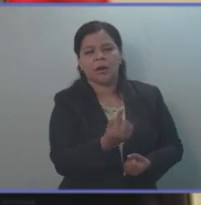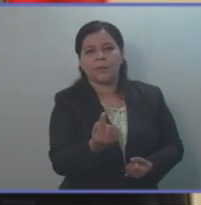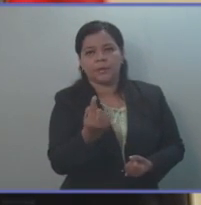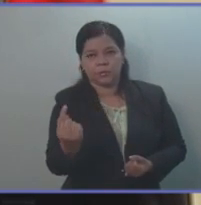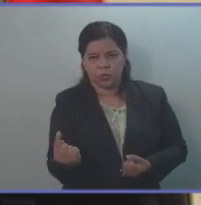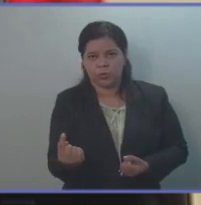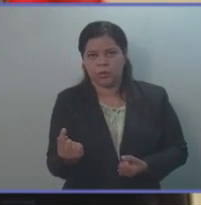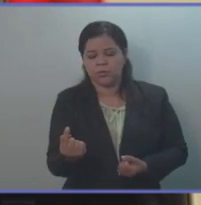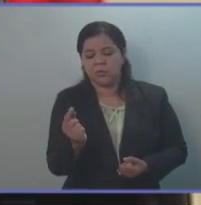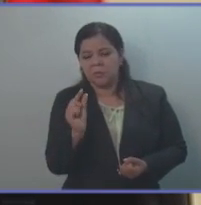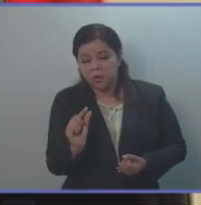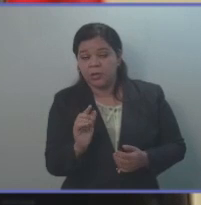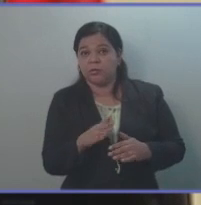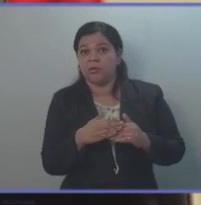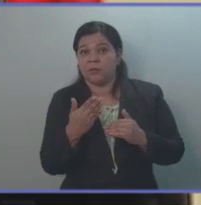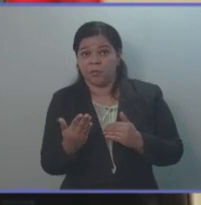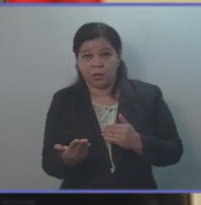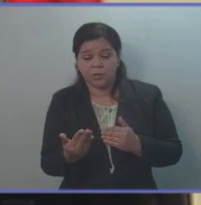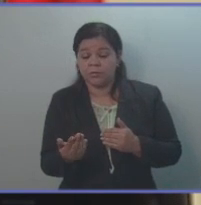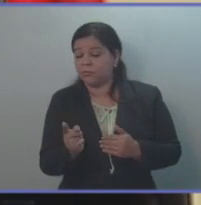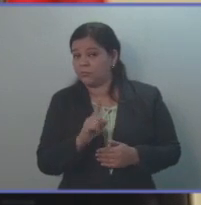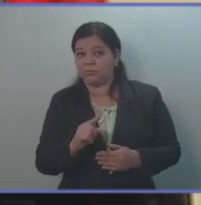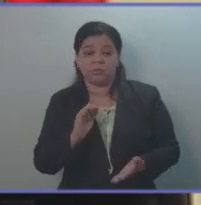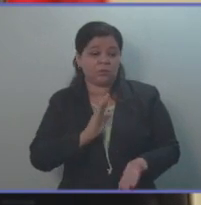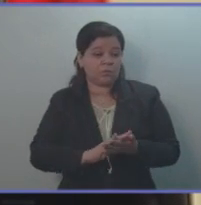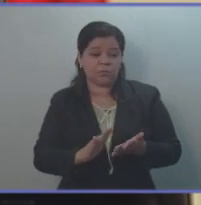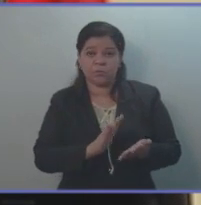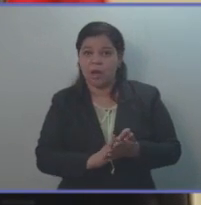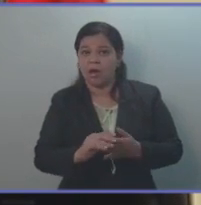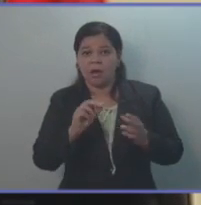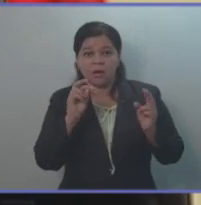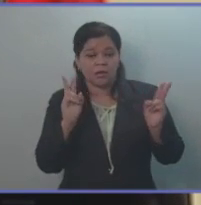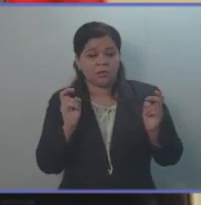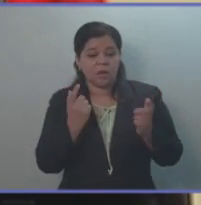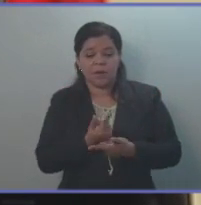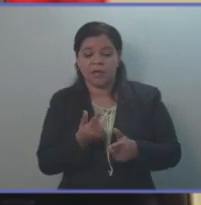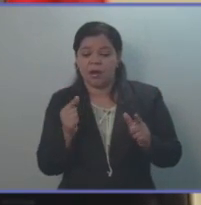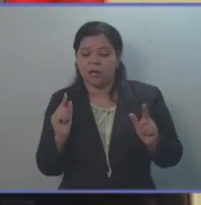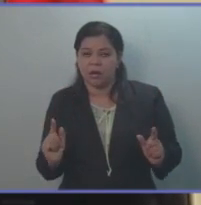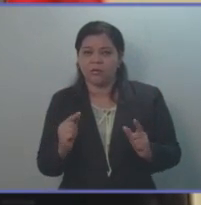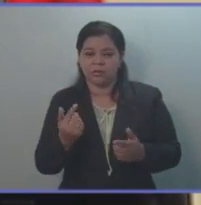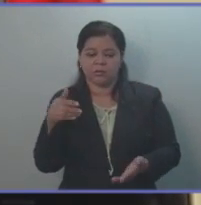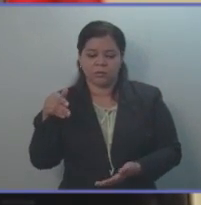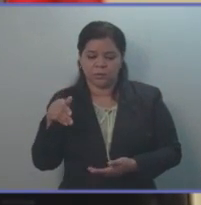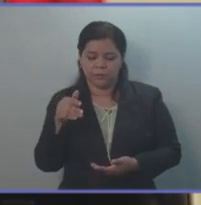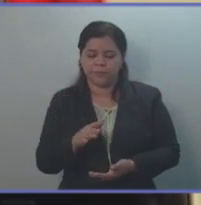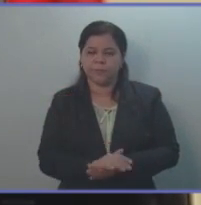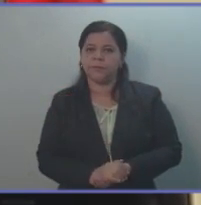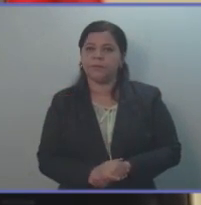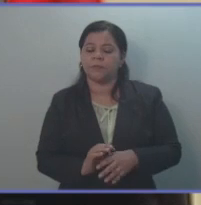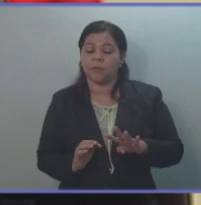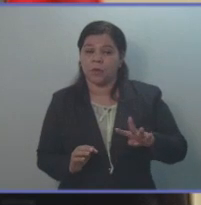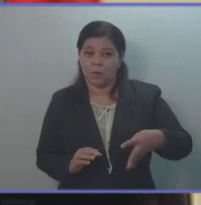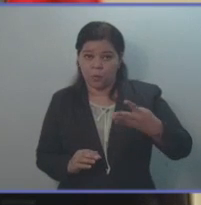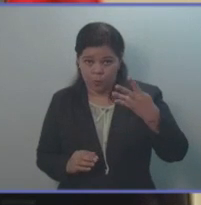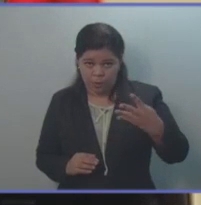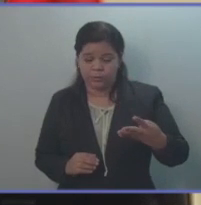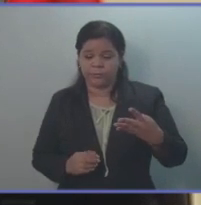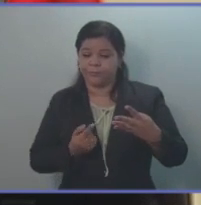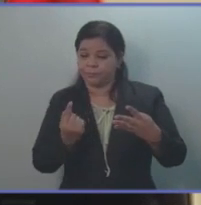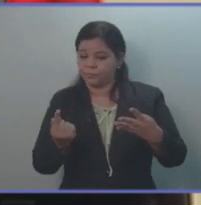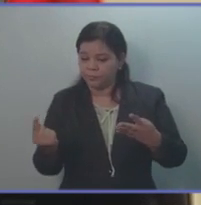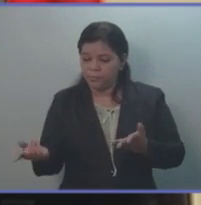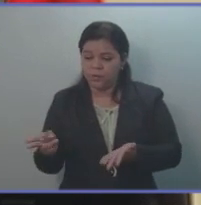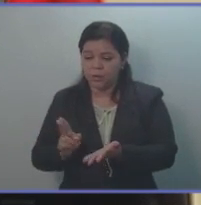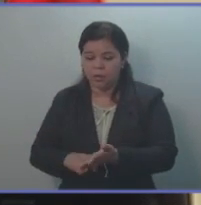trabajadores, lo que los lleva a incumplir el precepto de gratuidad de la educación. 4. Que pese a que el personal contratado